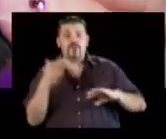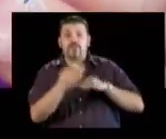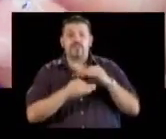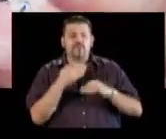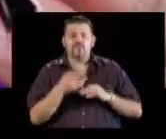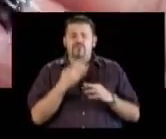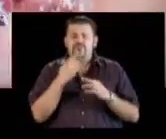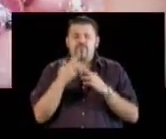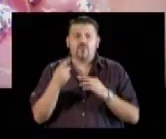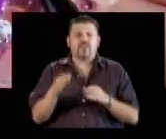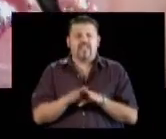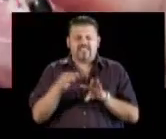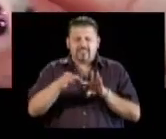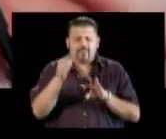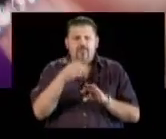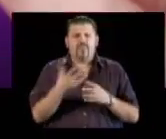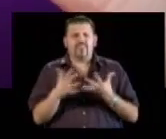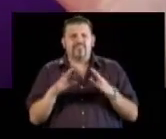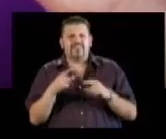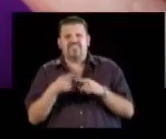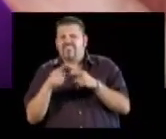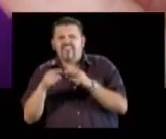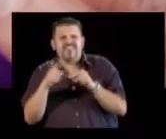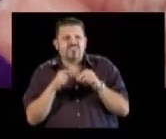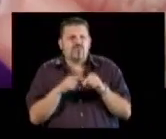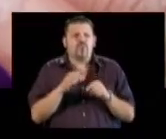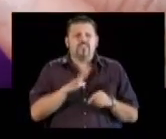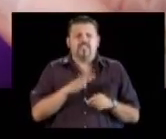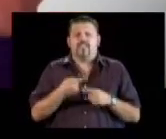nuevo esmalte para uñas transparente de Kenia Cosmética.